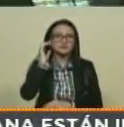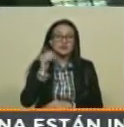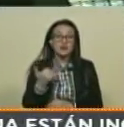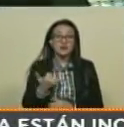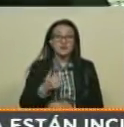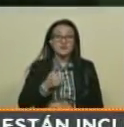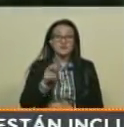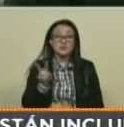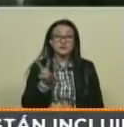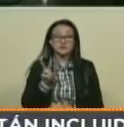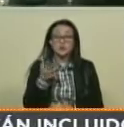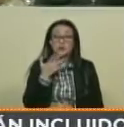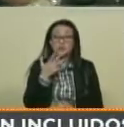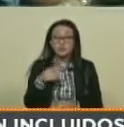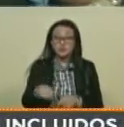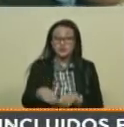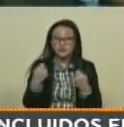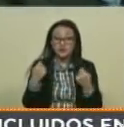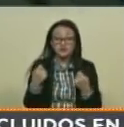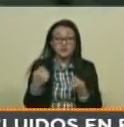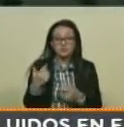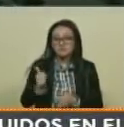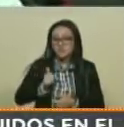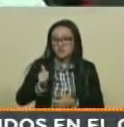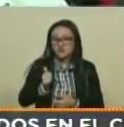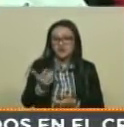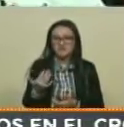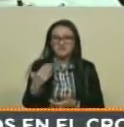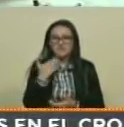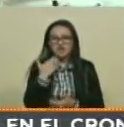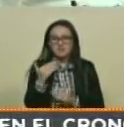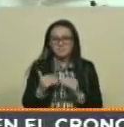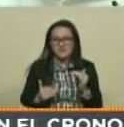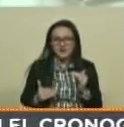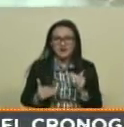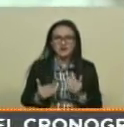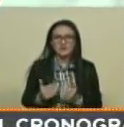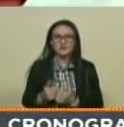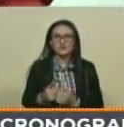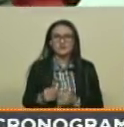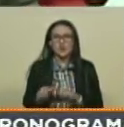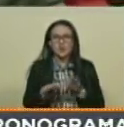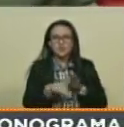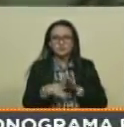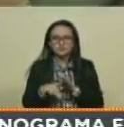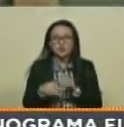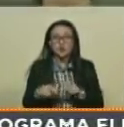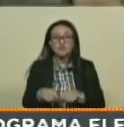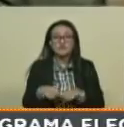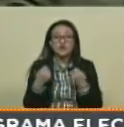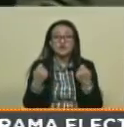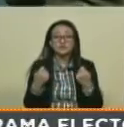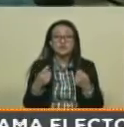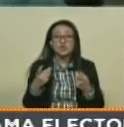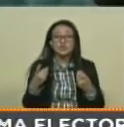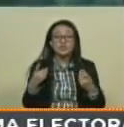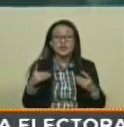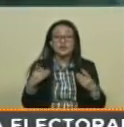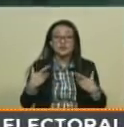Venezuela cometa delitos, desde un delito común, una falta menor, delitos de corrupción o violaciones a derechos humanos,